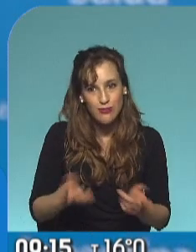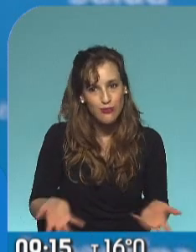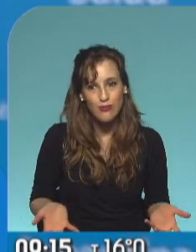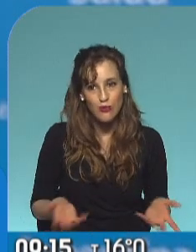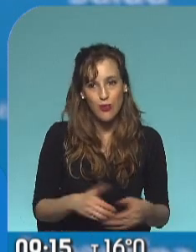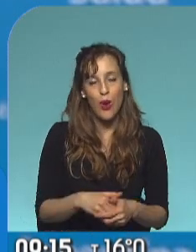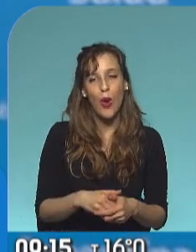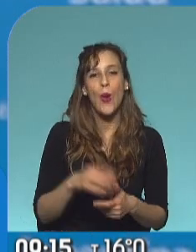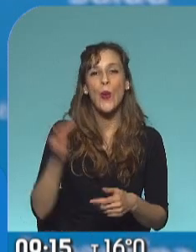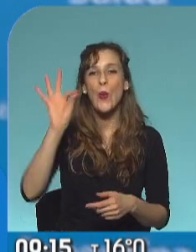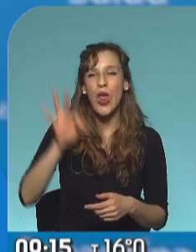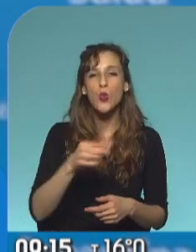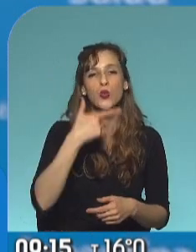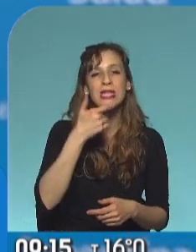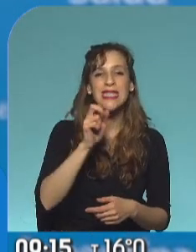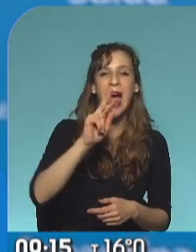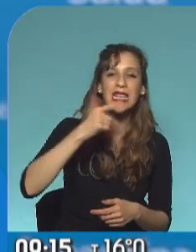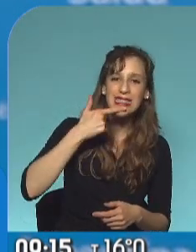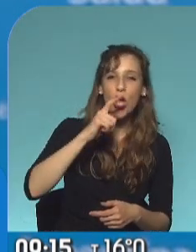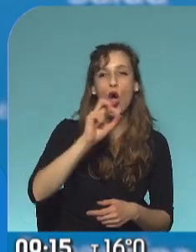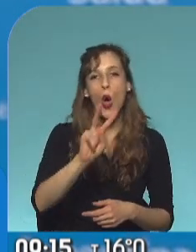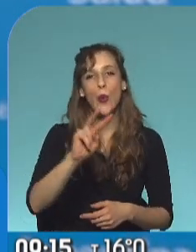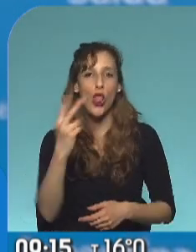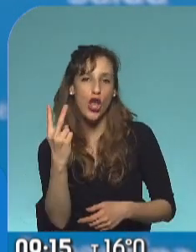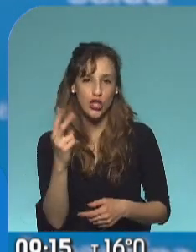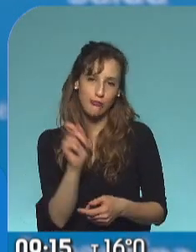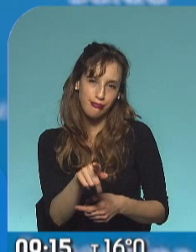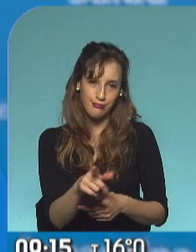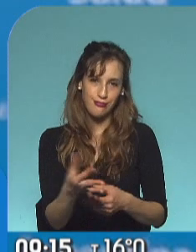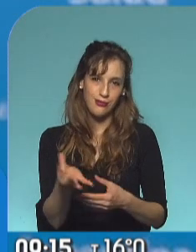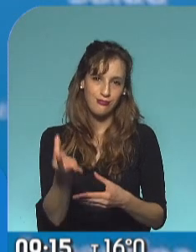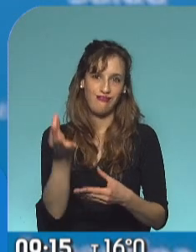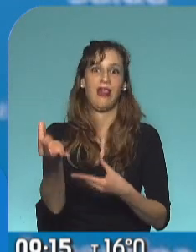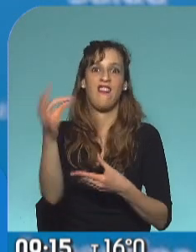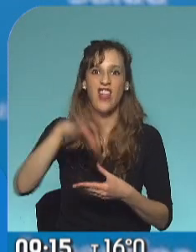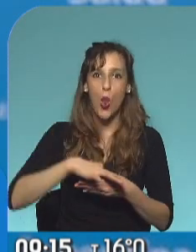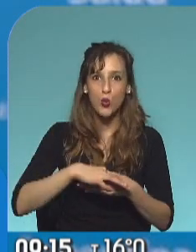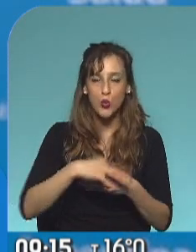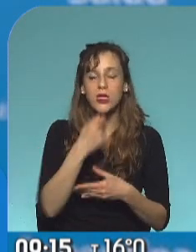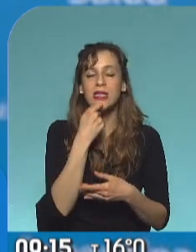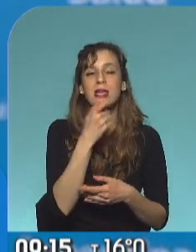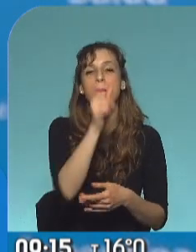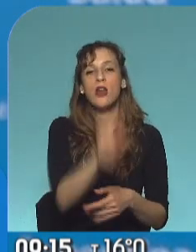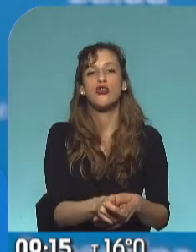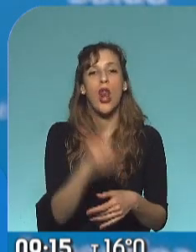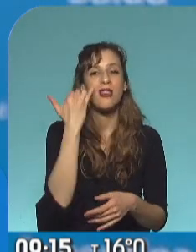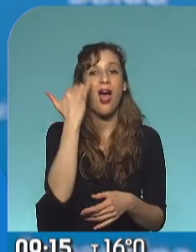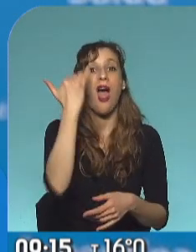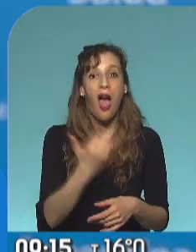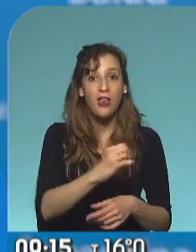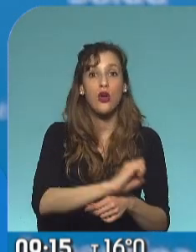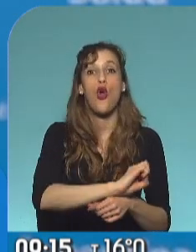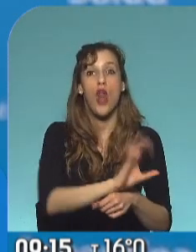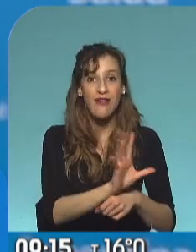de kobe 19 sobre todo en los mayores de 5 años una persona que conviva con un caso confirmado por laboratorio que